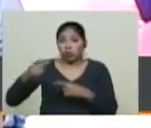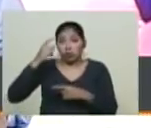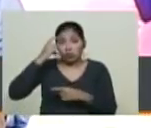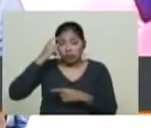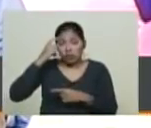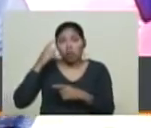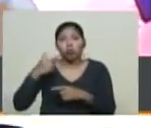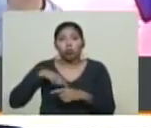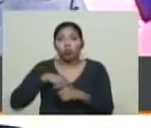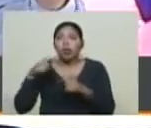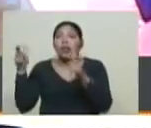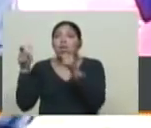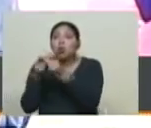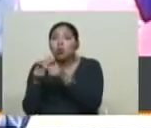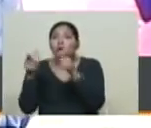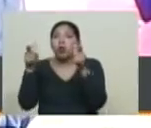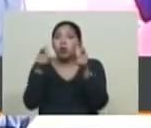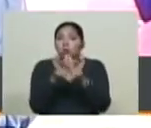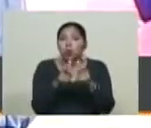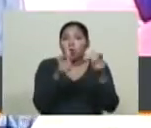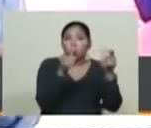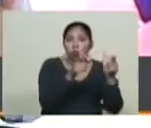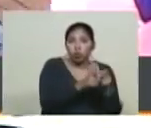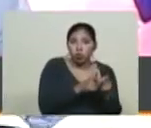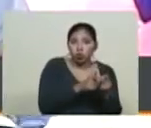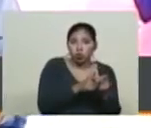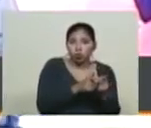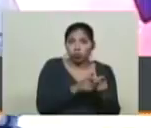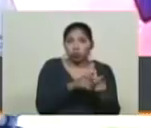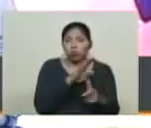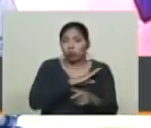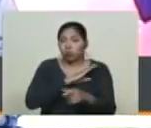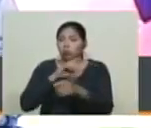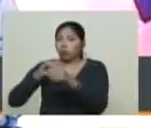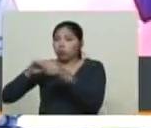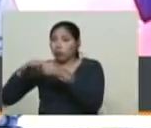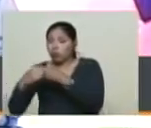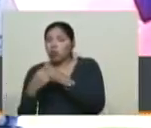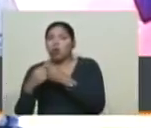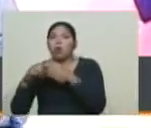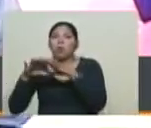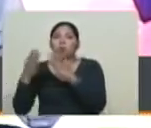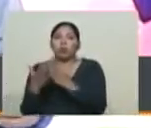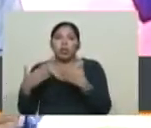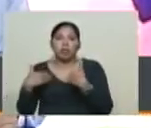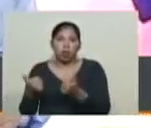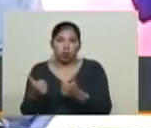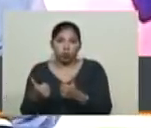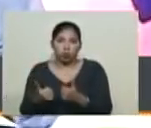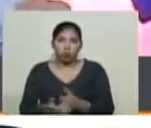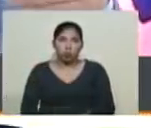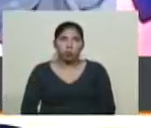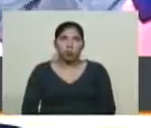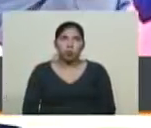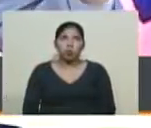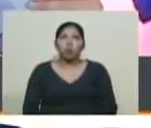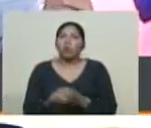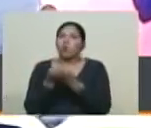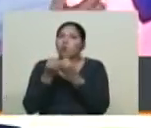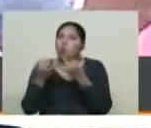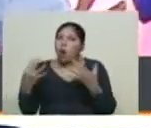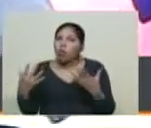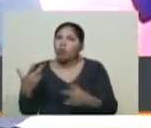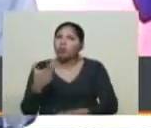estos días con los integrantes de la OPS para ampliar en la cobertura y el número de vacunas que